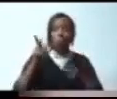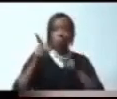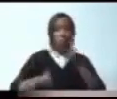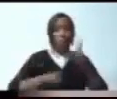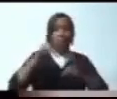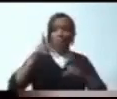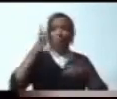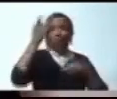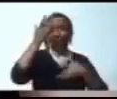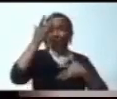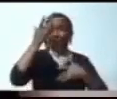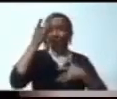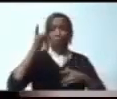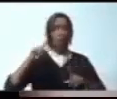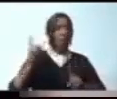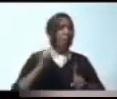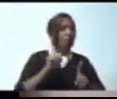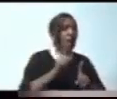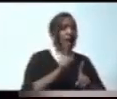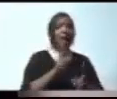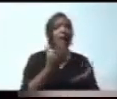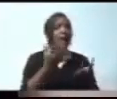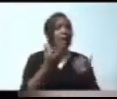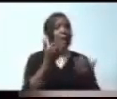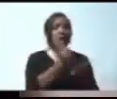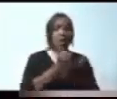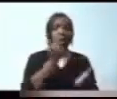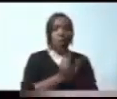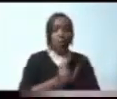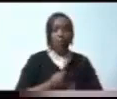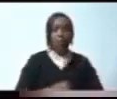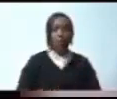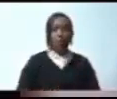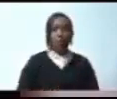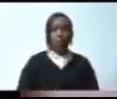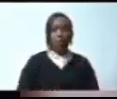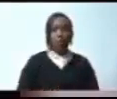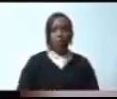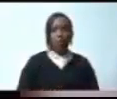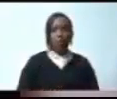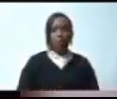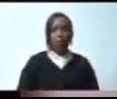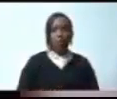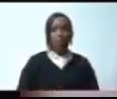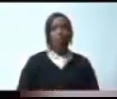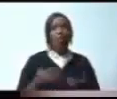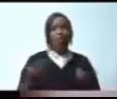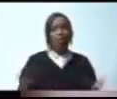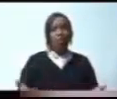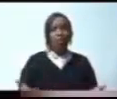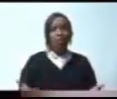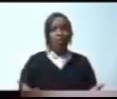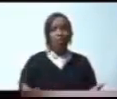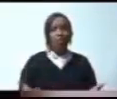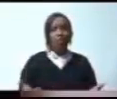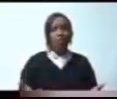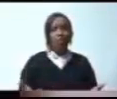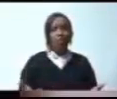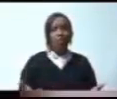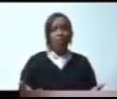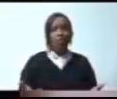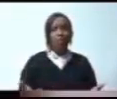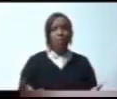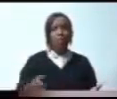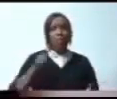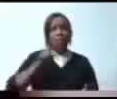muerto esperando una respuesta. Entonces aquí la salud del pueblo dominicano no es una papa caliente, que si no es el de compra, el de